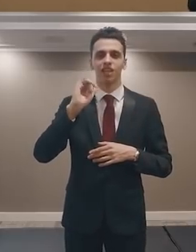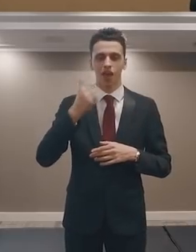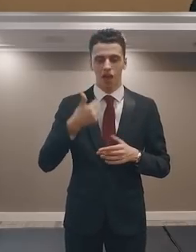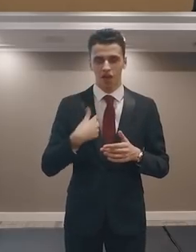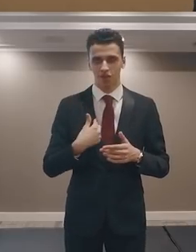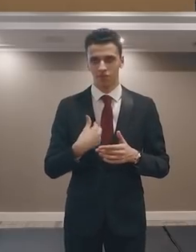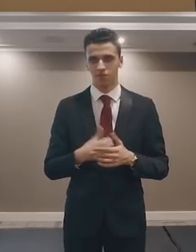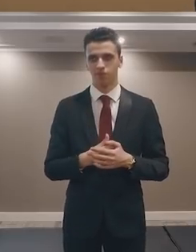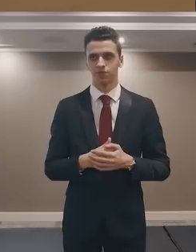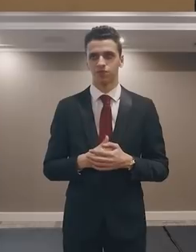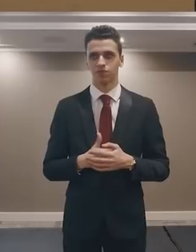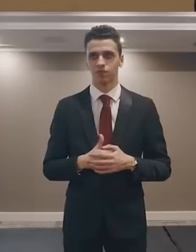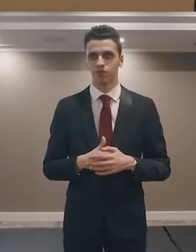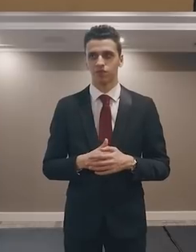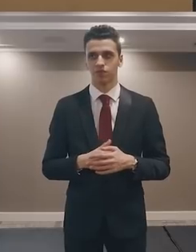realmente